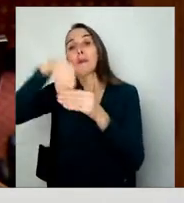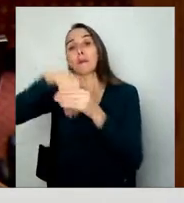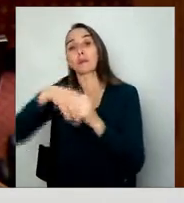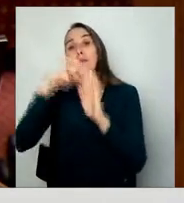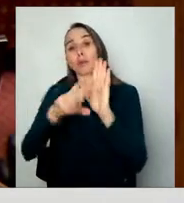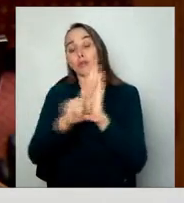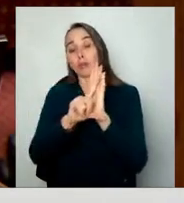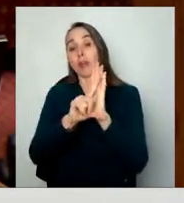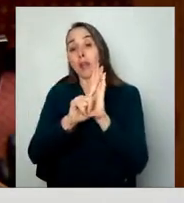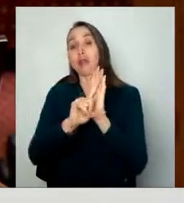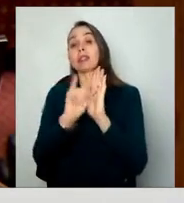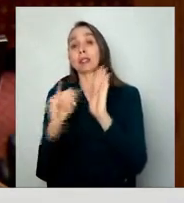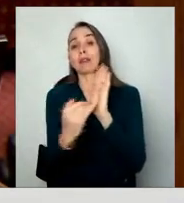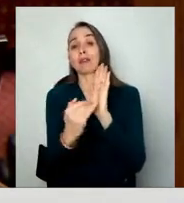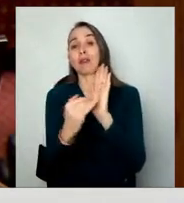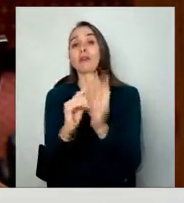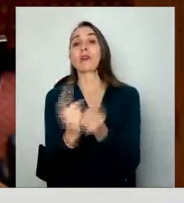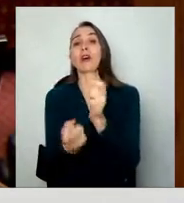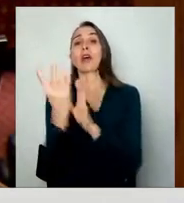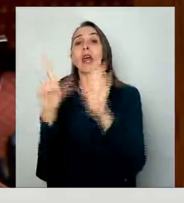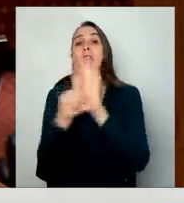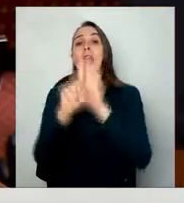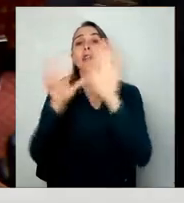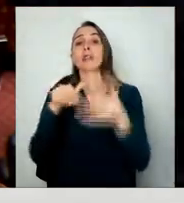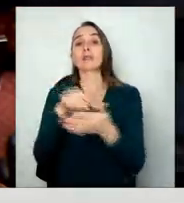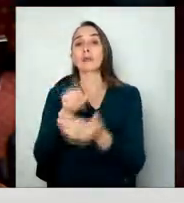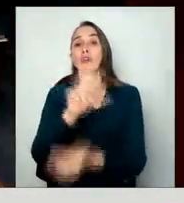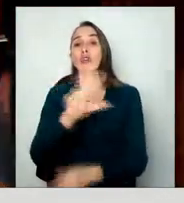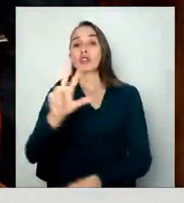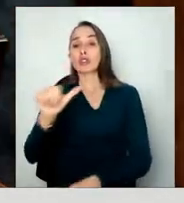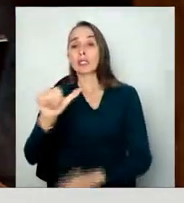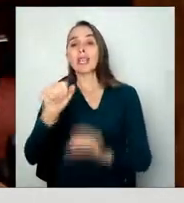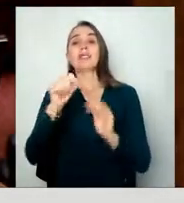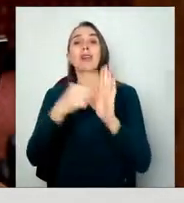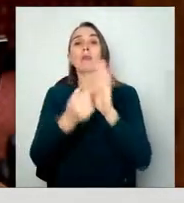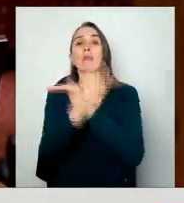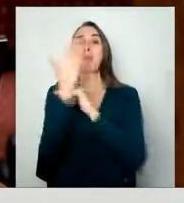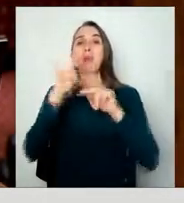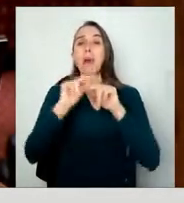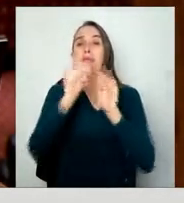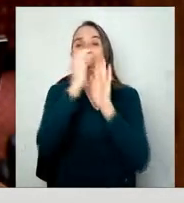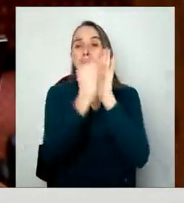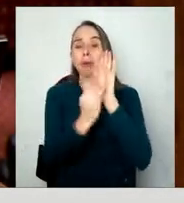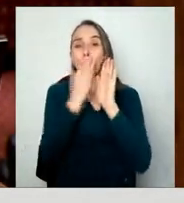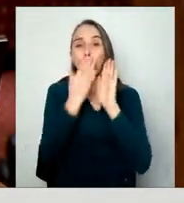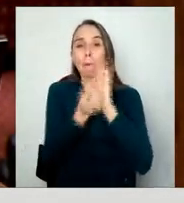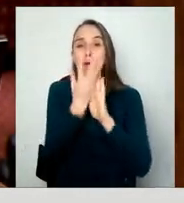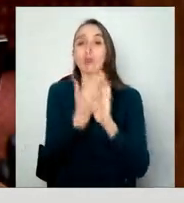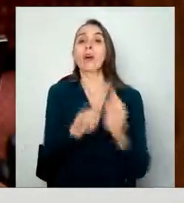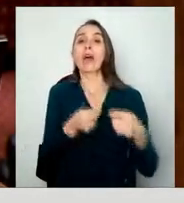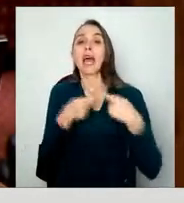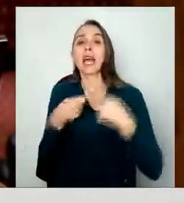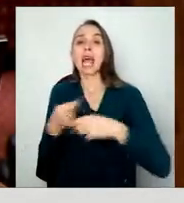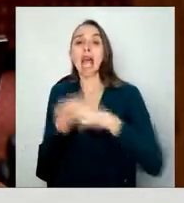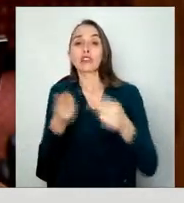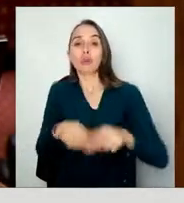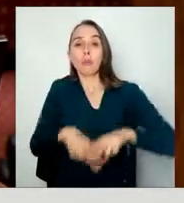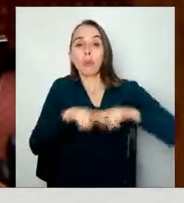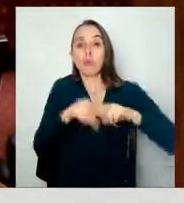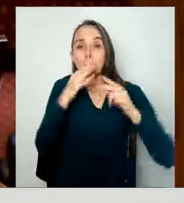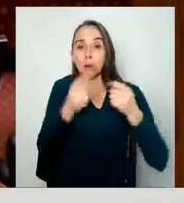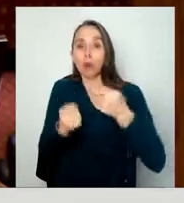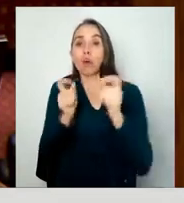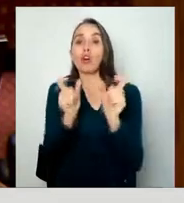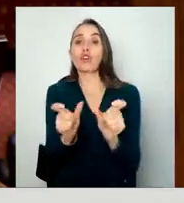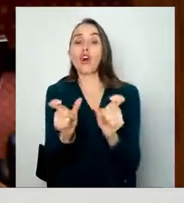la ley 19.886 y otras leyes para mejorar la calidad del gasto público aumentando los estándares de Propiedad y